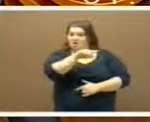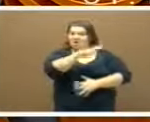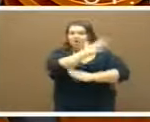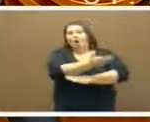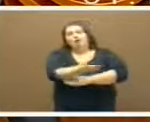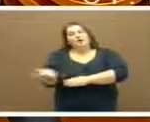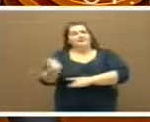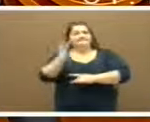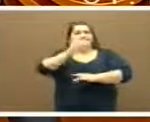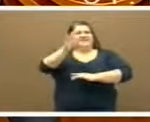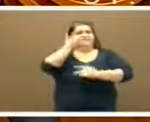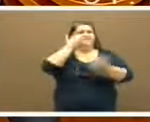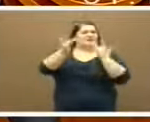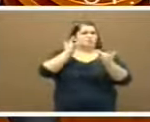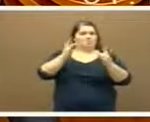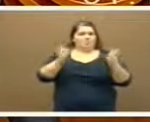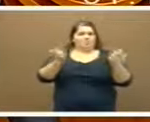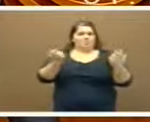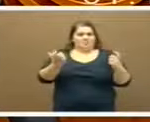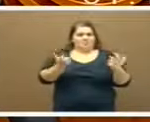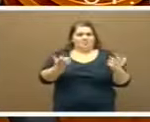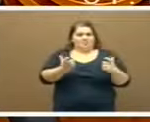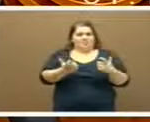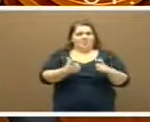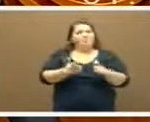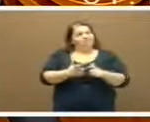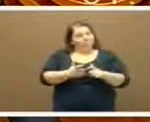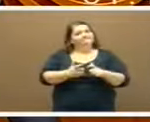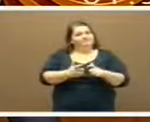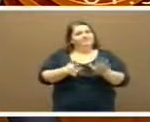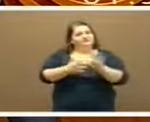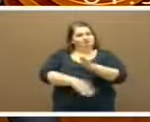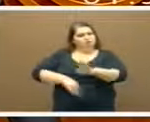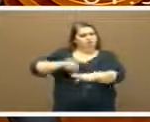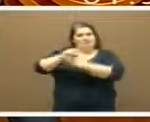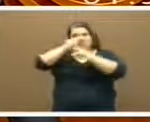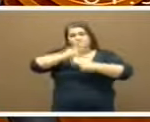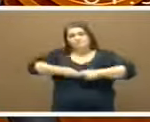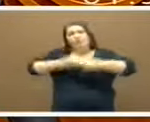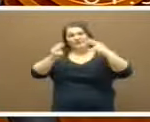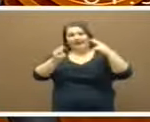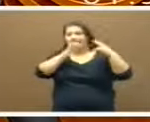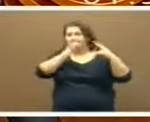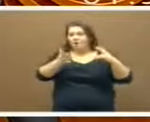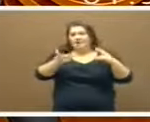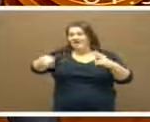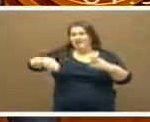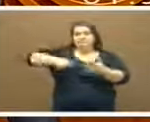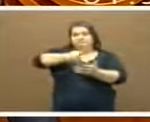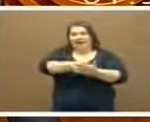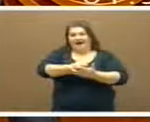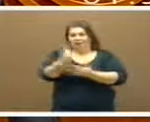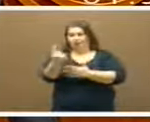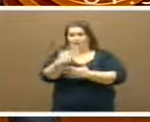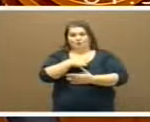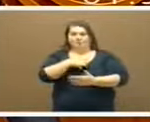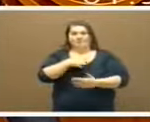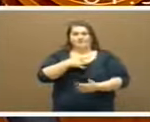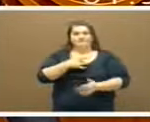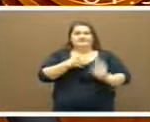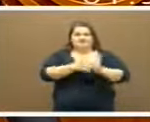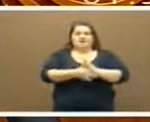hoy un espectáculo cada vez más minoritario, que requiere cada vez más subvención pública porque no pueden hacer frente por sí solo, nos indica que